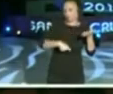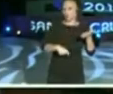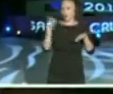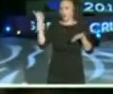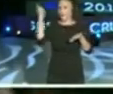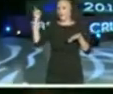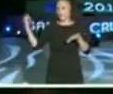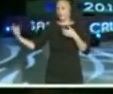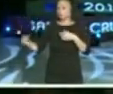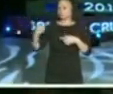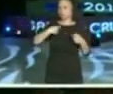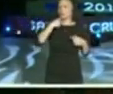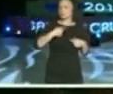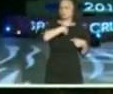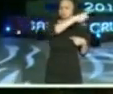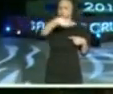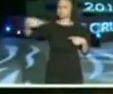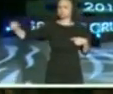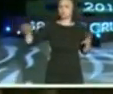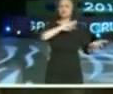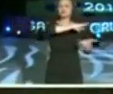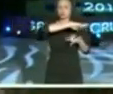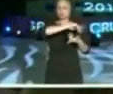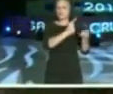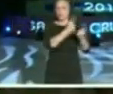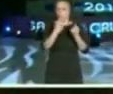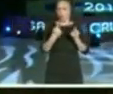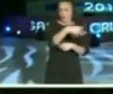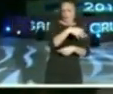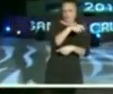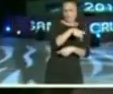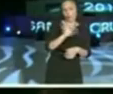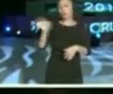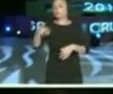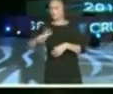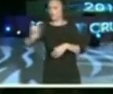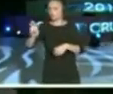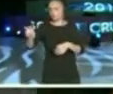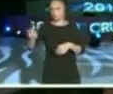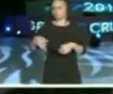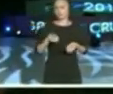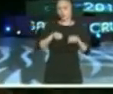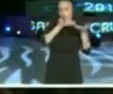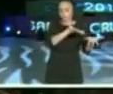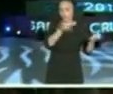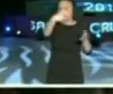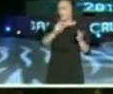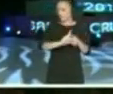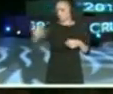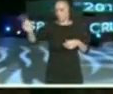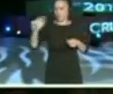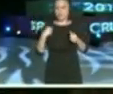ciertas noticias que suceden en la isla, aquí y en alguna otra. No se vayan, 10 segunditos después de la